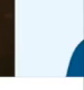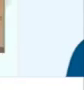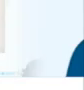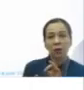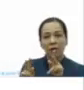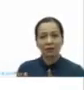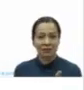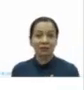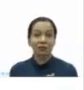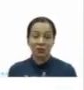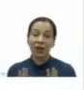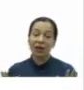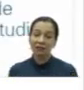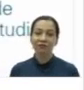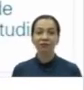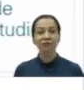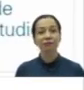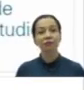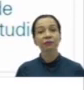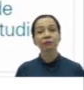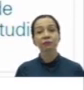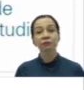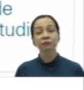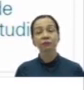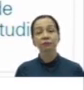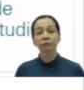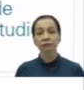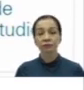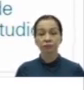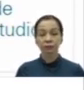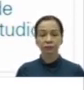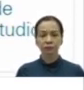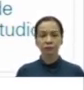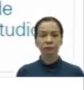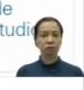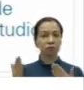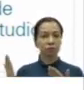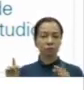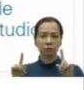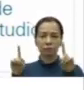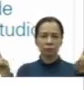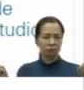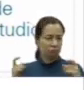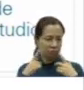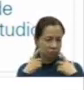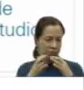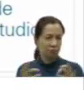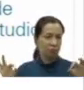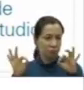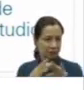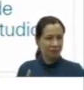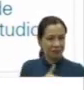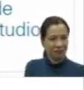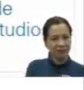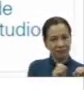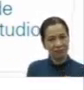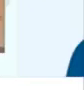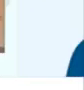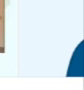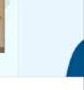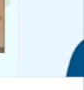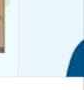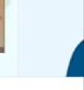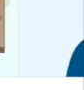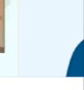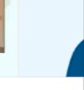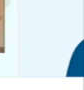rurales, permitiendo que los departamentos reciban orientación para garantizar el ejercicio efectivo de los derechos vigentes de los niños, niñas y adolescentes